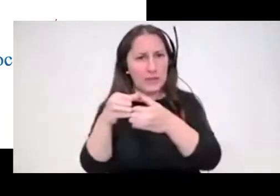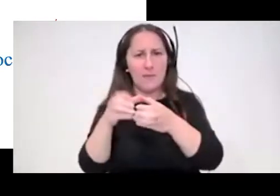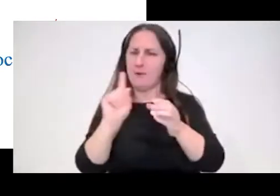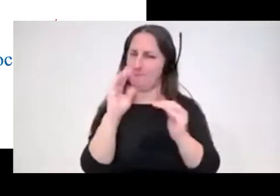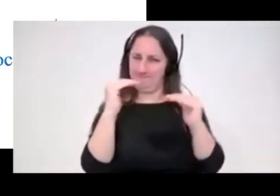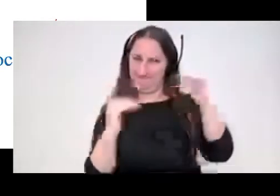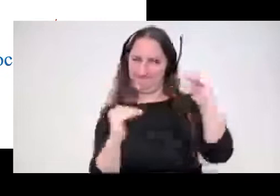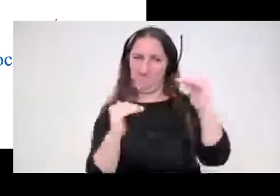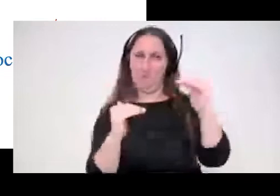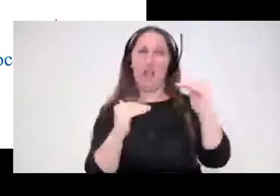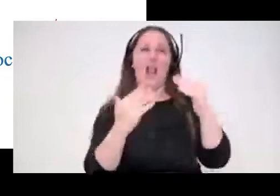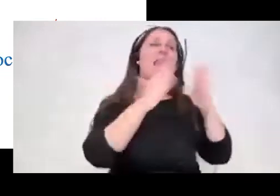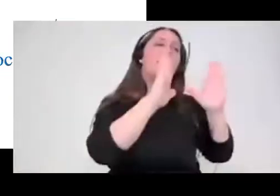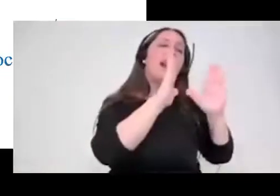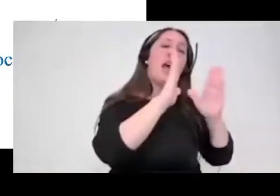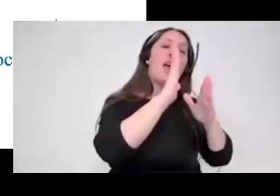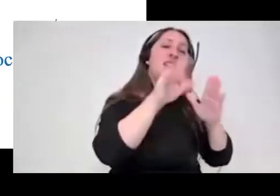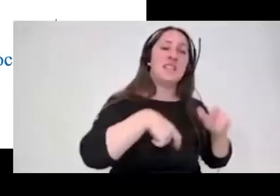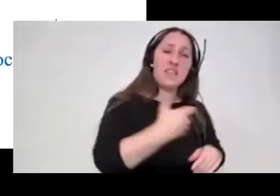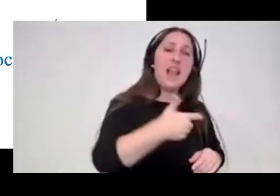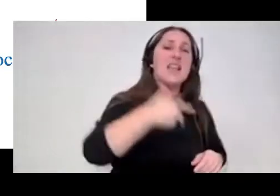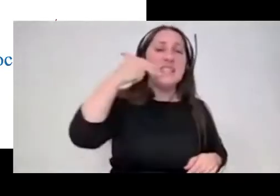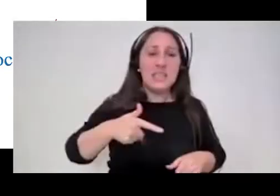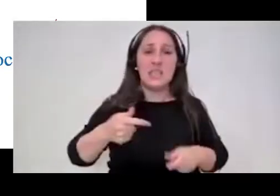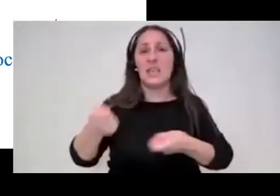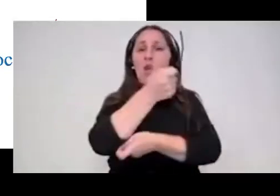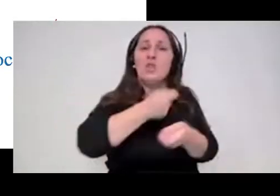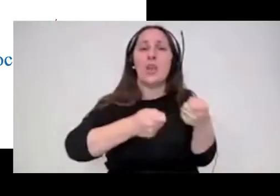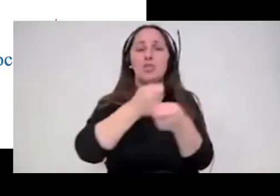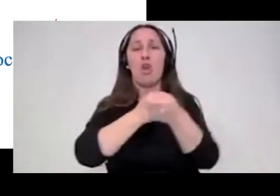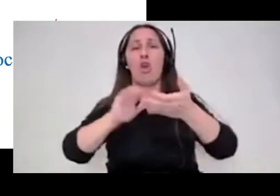sin negociación colectiva. Y lo mismo pasa con la huelga.